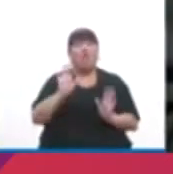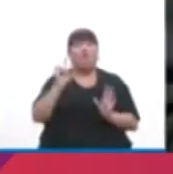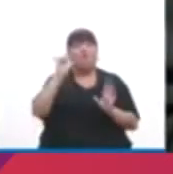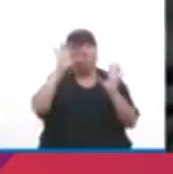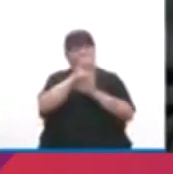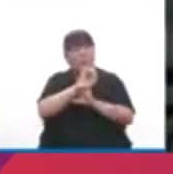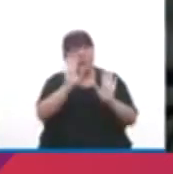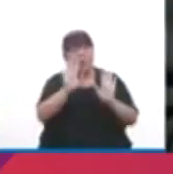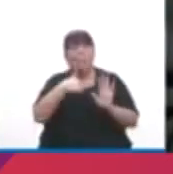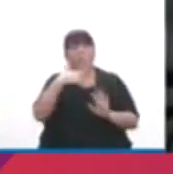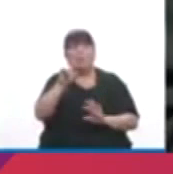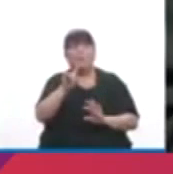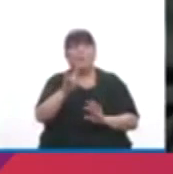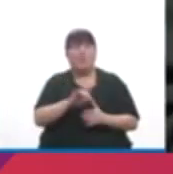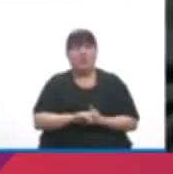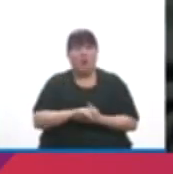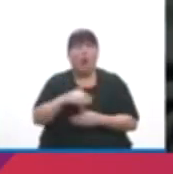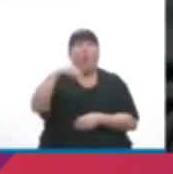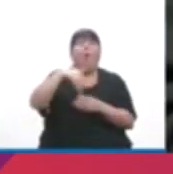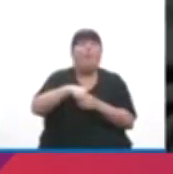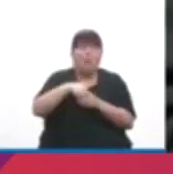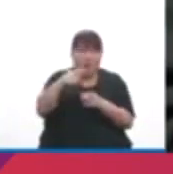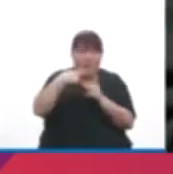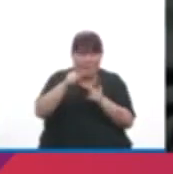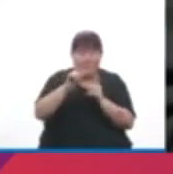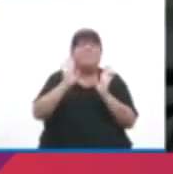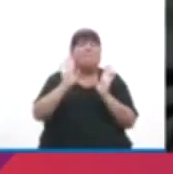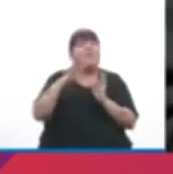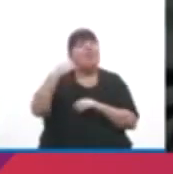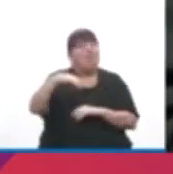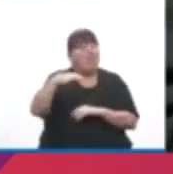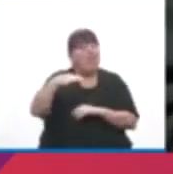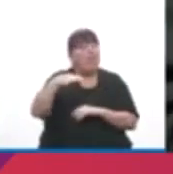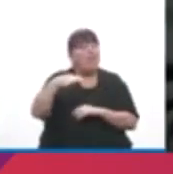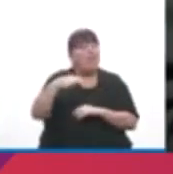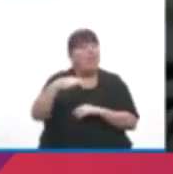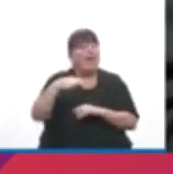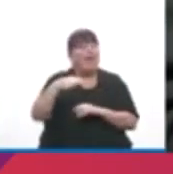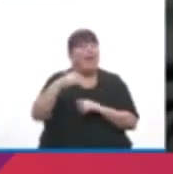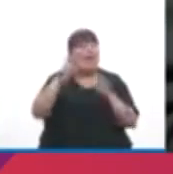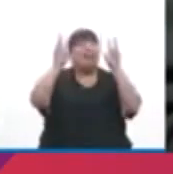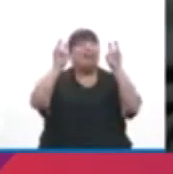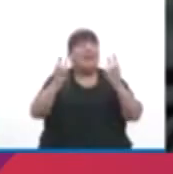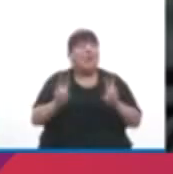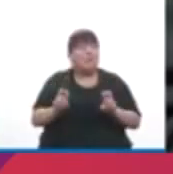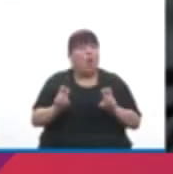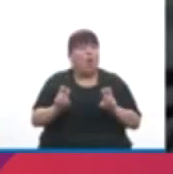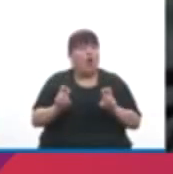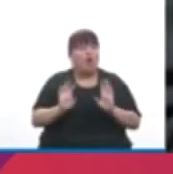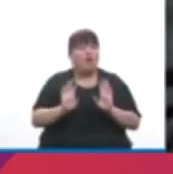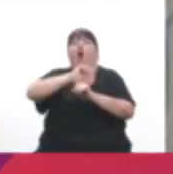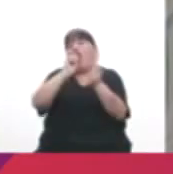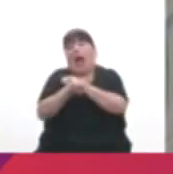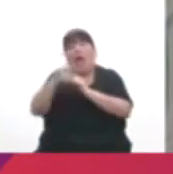viene? Fíjense que en muchas ocasiones hemos visto movilizaciones del sistema universitario, marchas, cuando